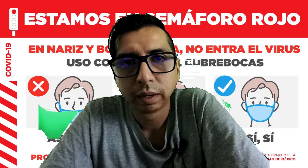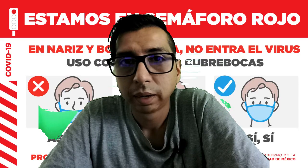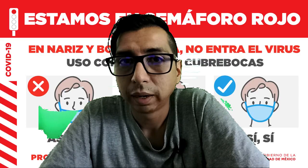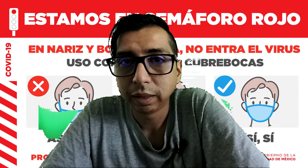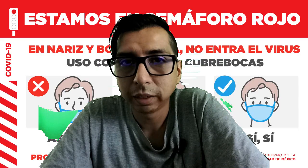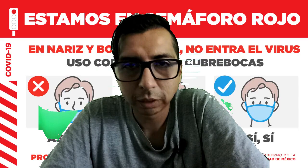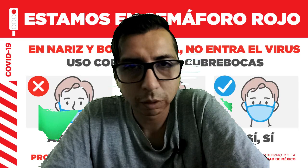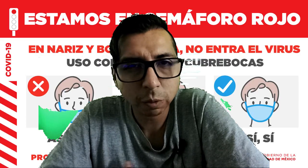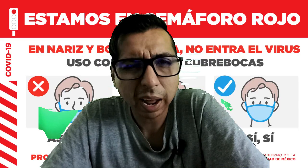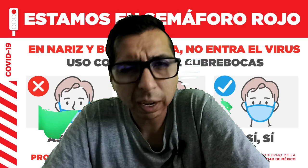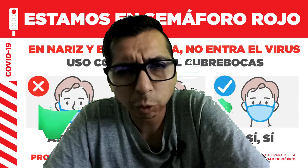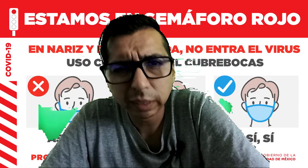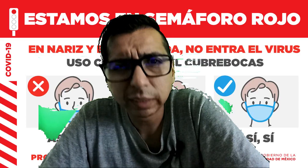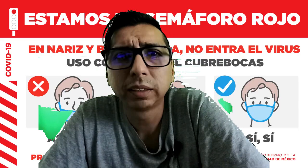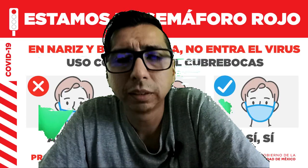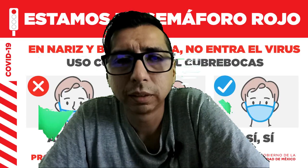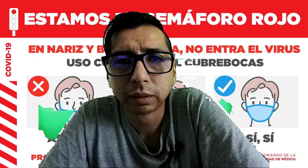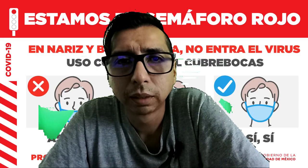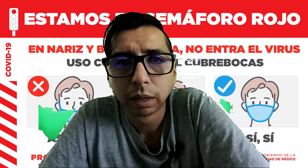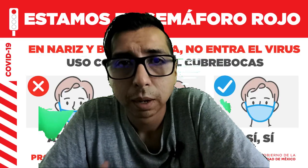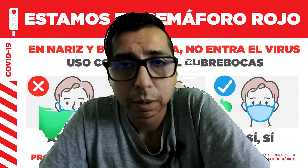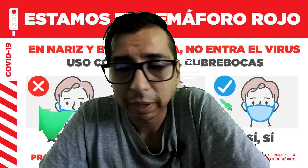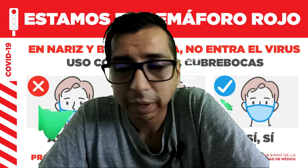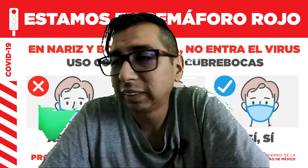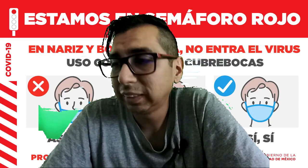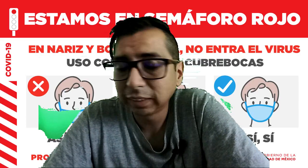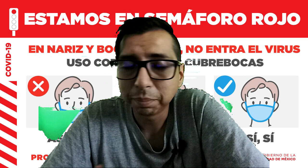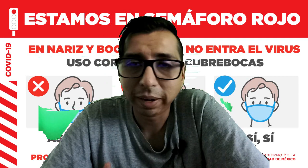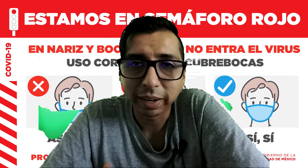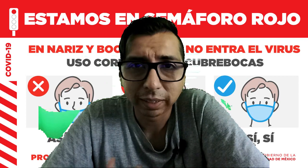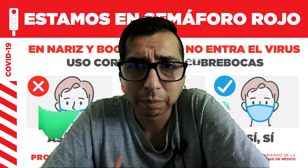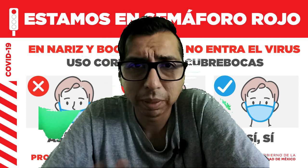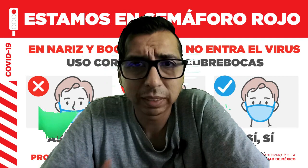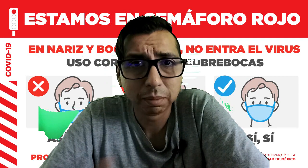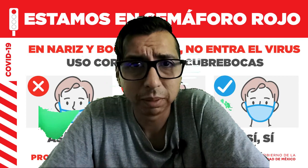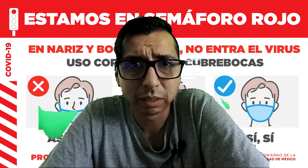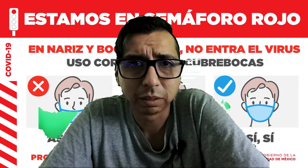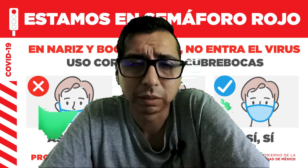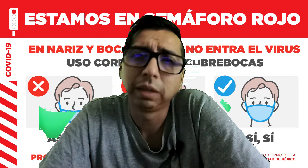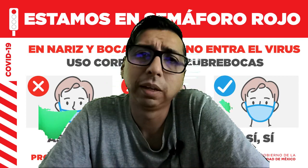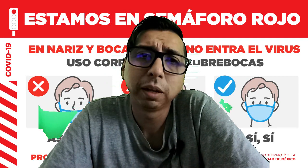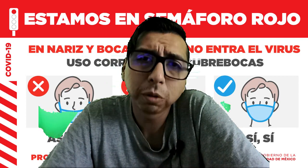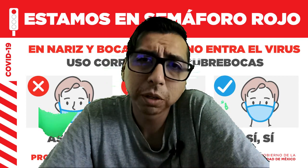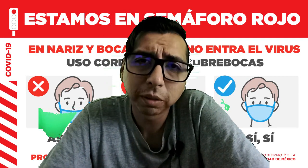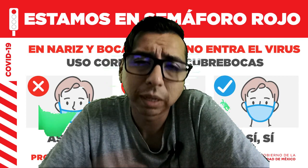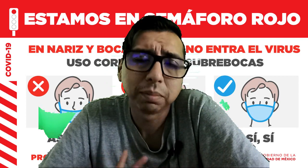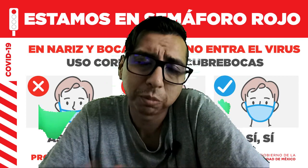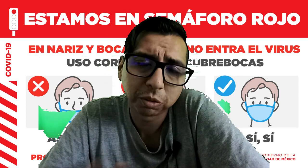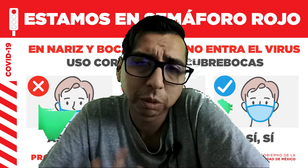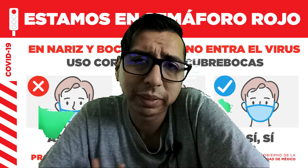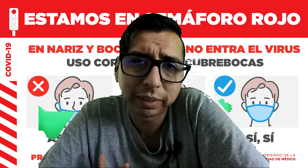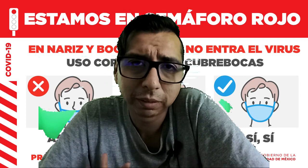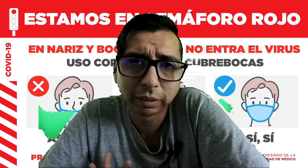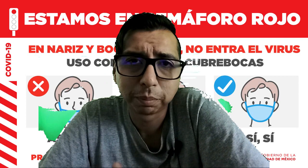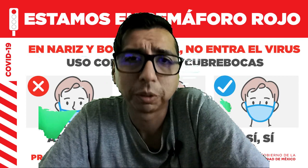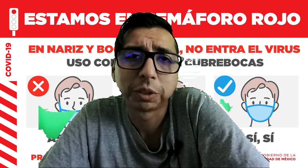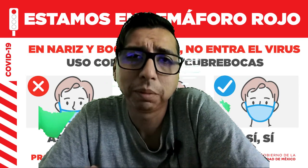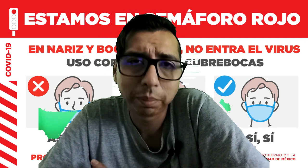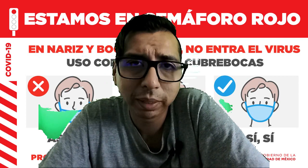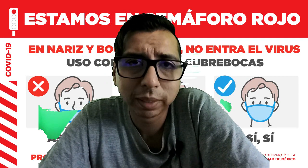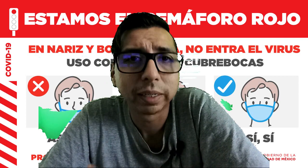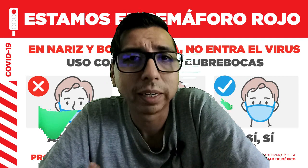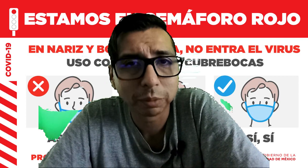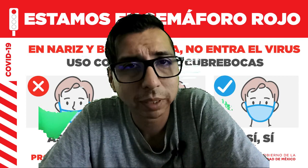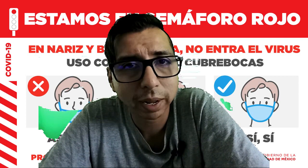Hey, ¿qué tal? El día de hoy les traigo una actualización. Para la siguiente semana, que empieza el 22 de junio, que habíamos comentado